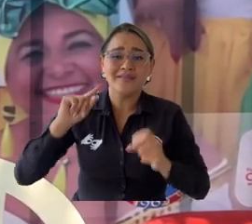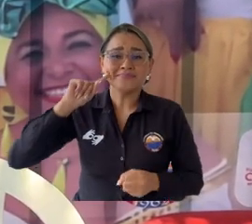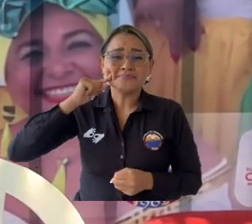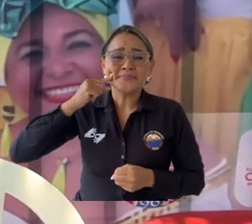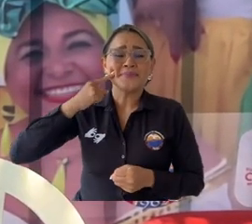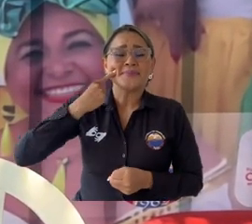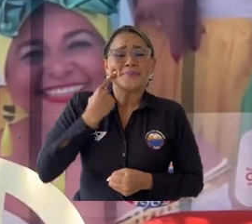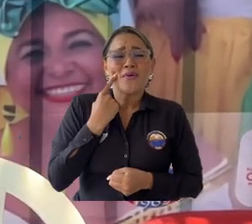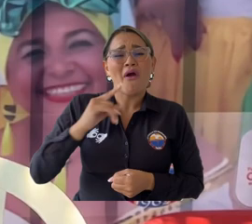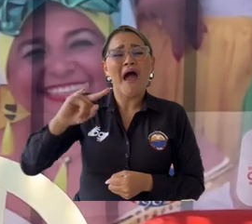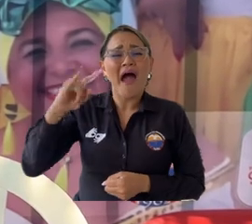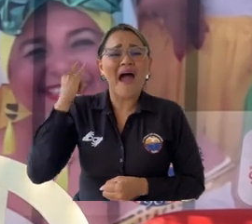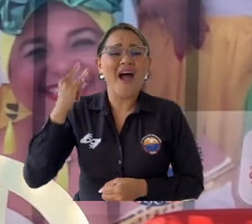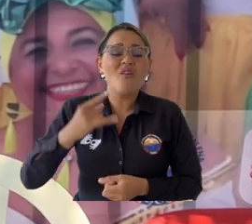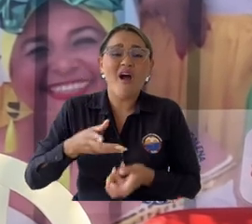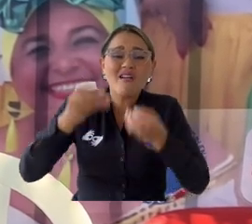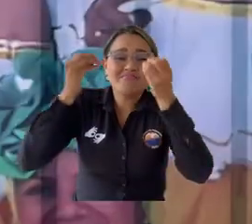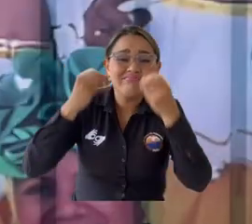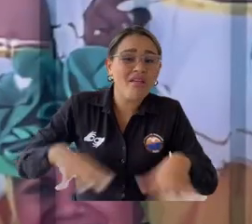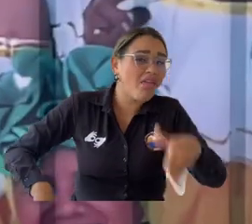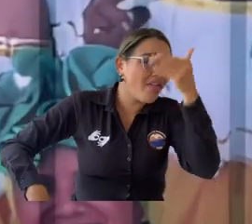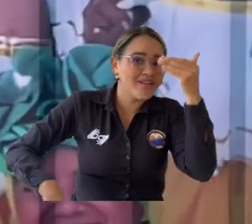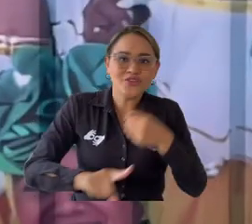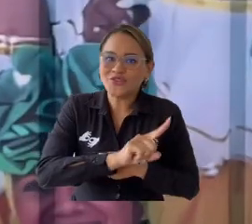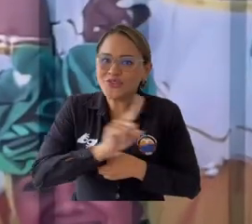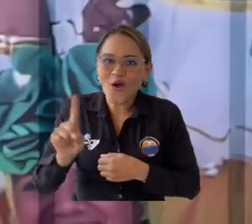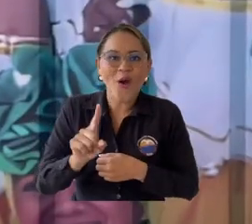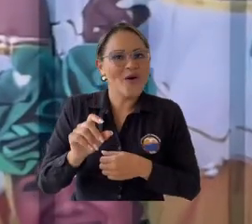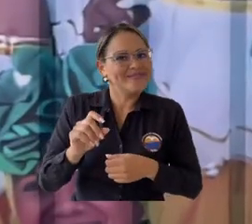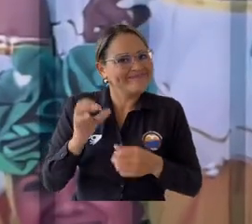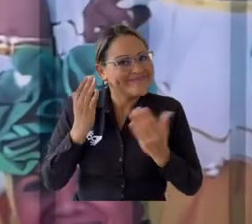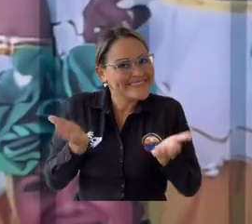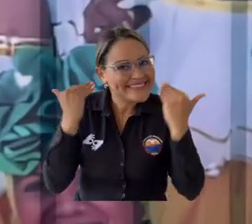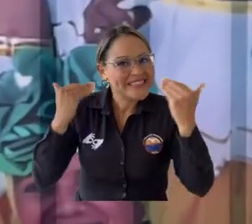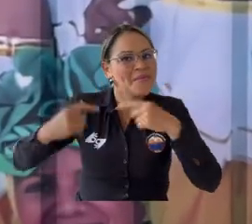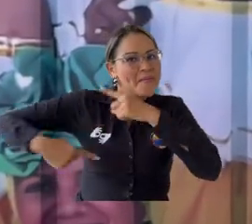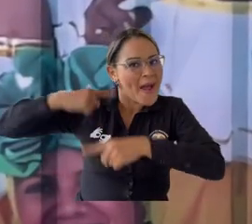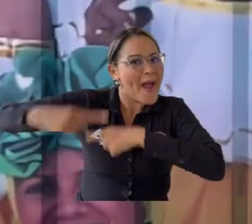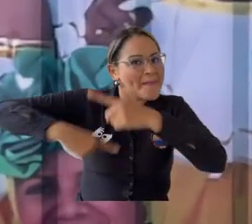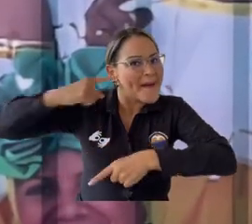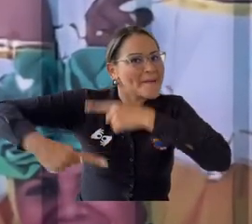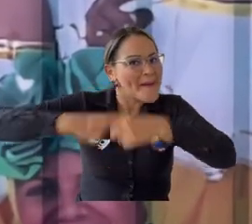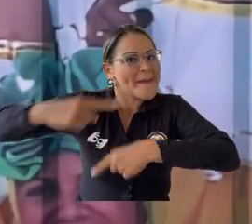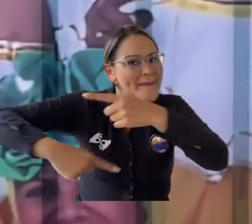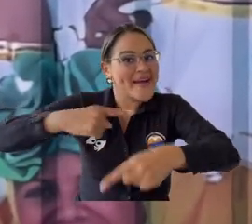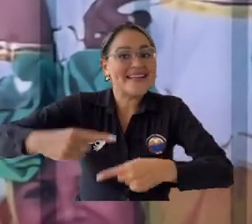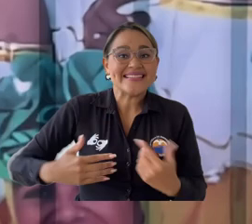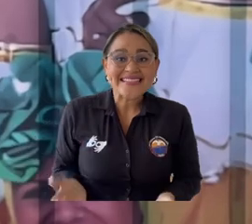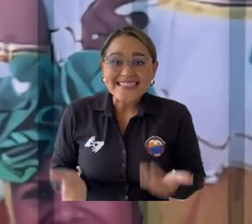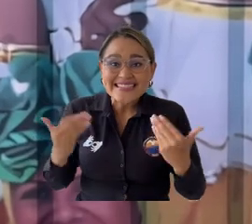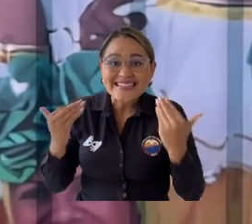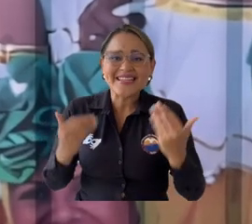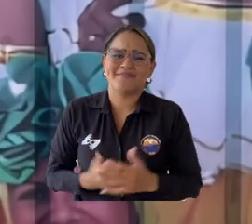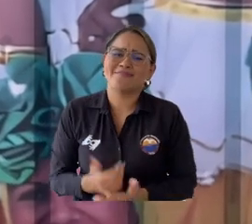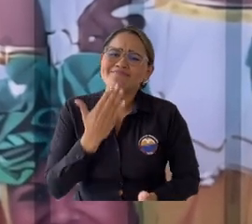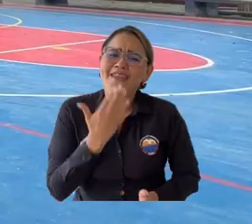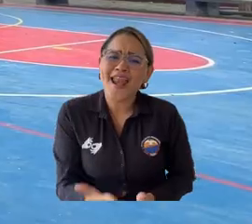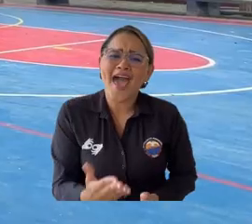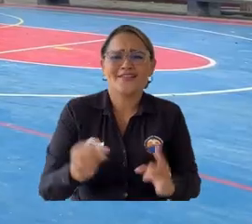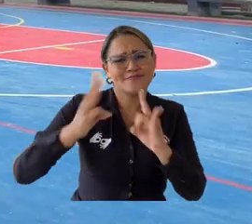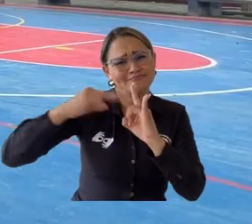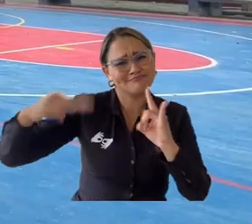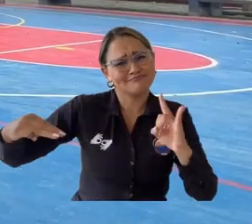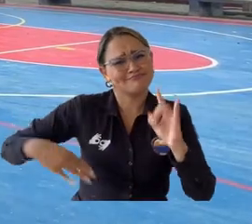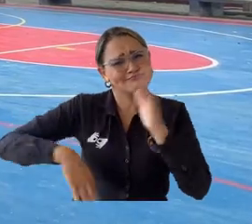que viene queremos dejarle ese legado. Y gracias, muchas gracias a la Universidad del Magdalena por este apoyo tan grande que nos están dando.